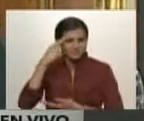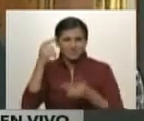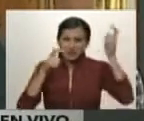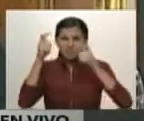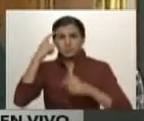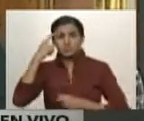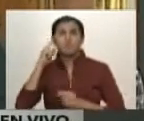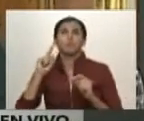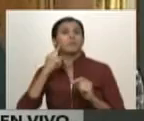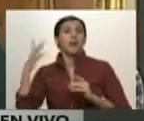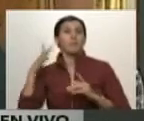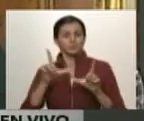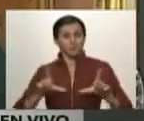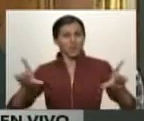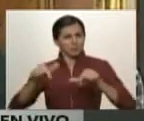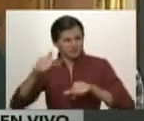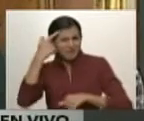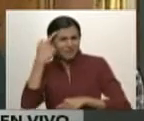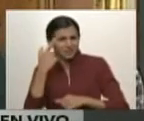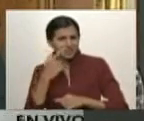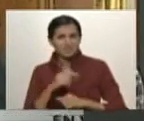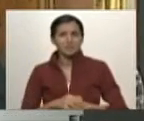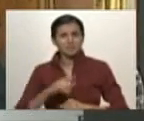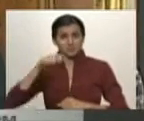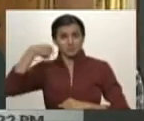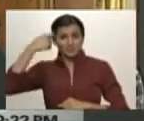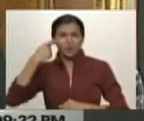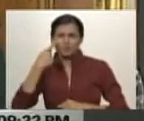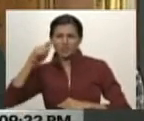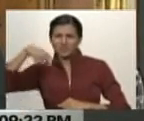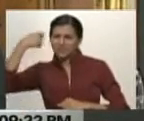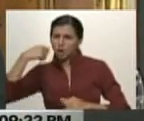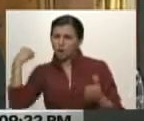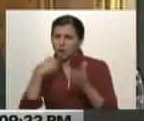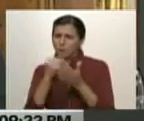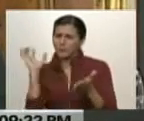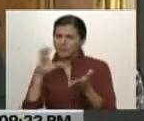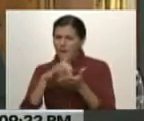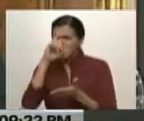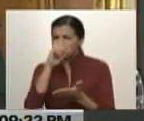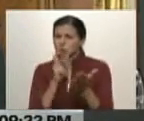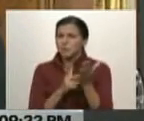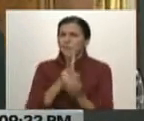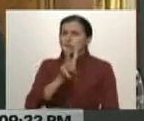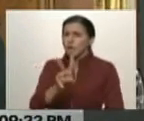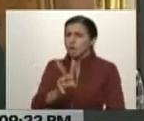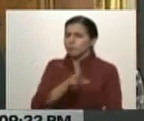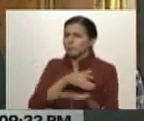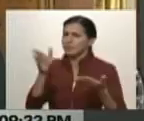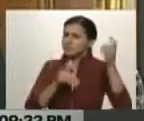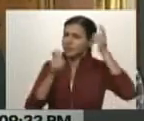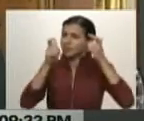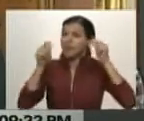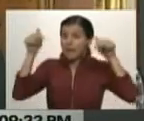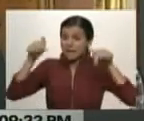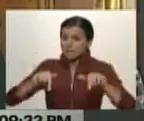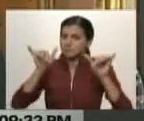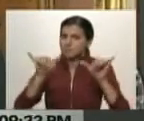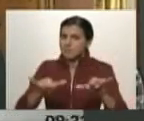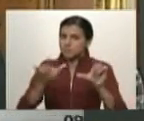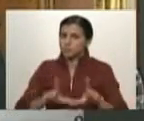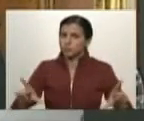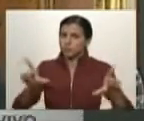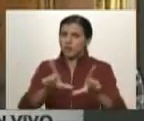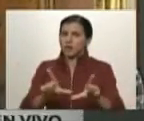conozca quien vea los videos del golpe de estado del año 2002 aquí en este salón